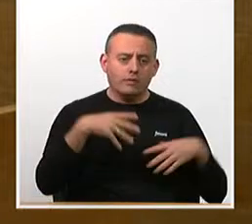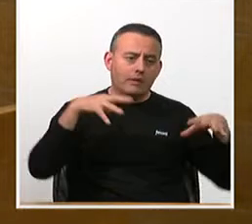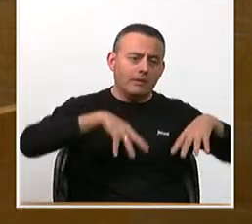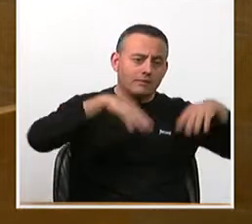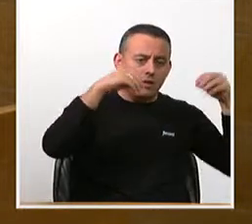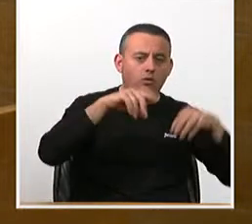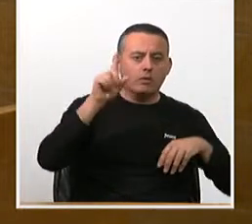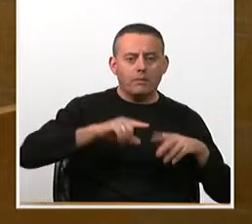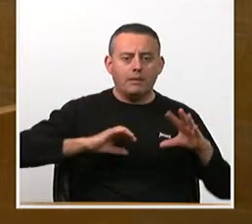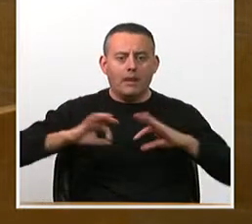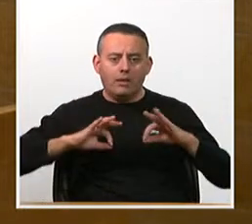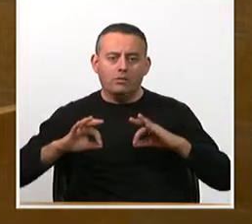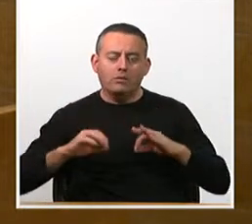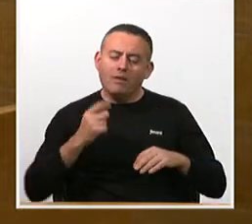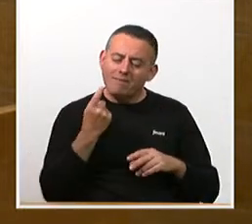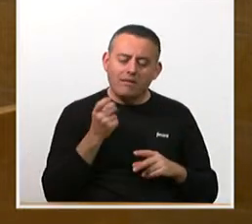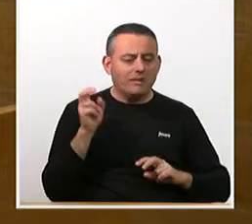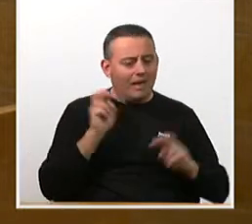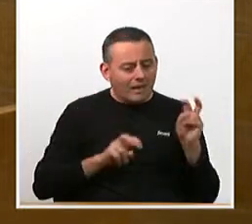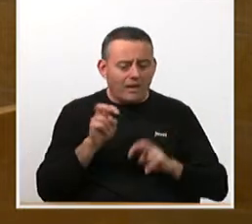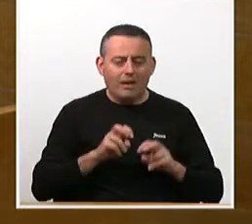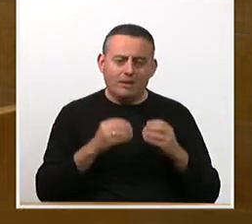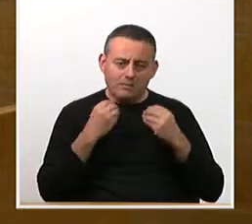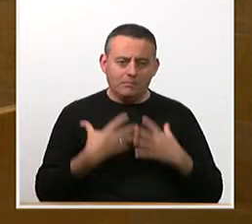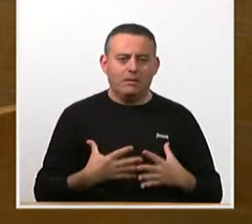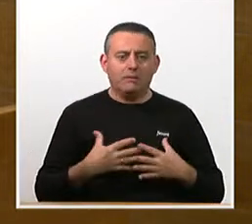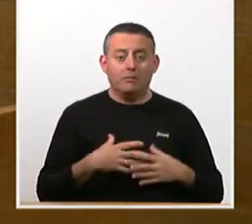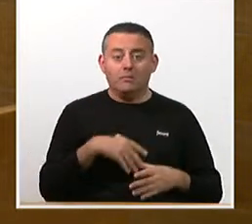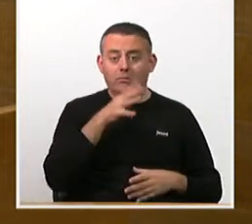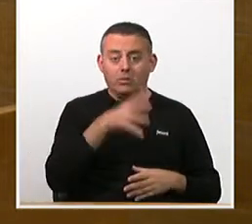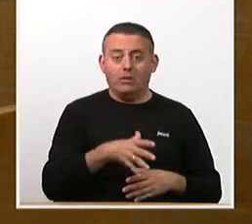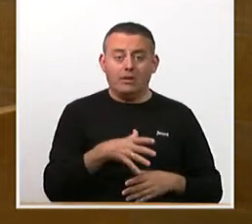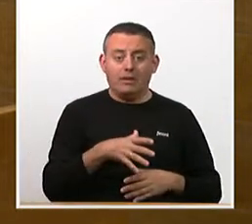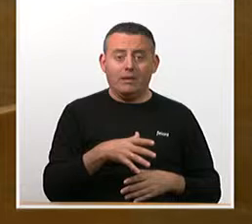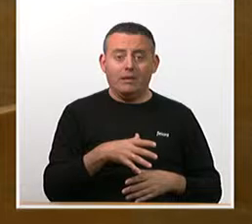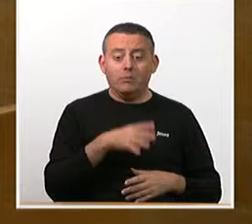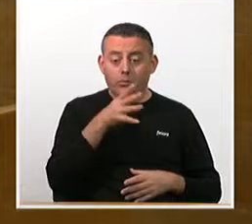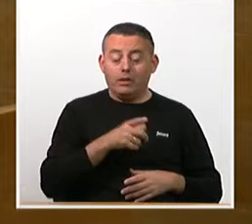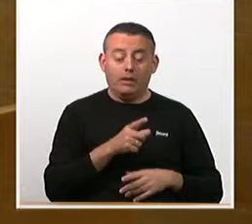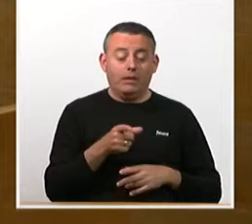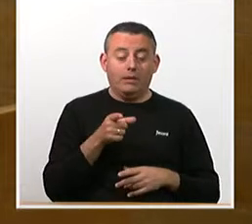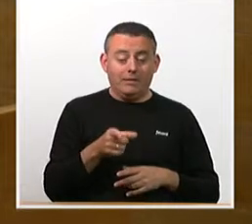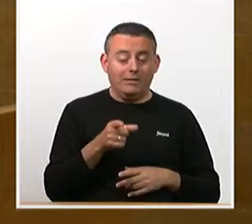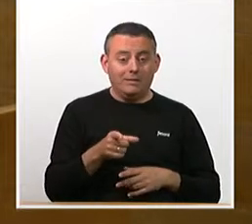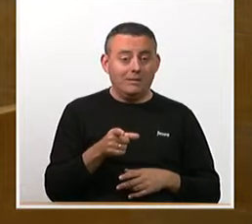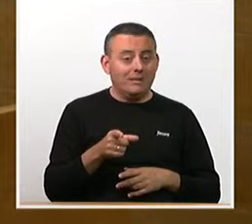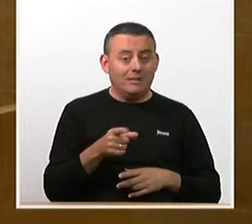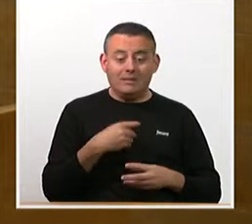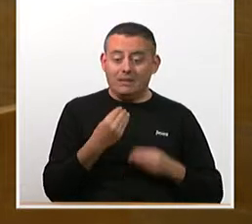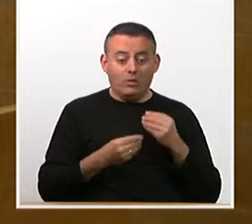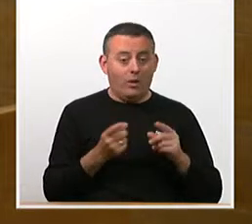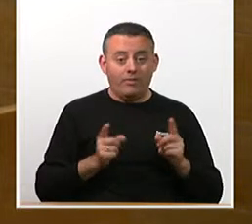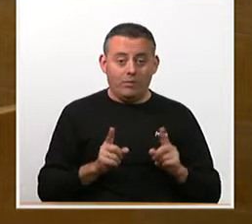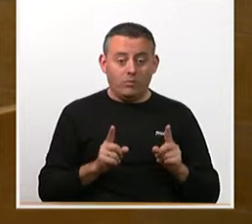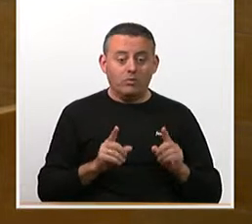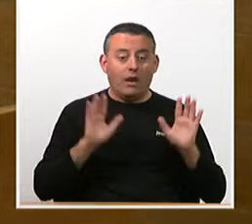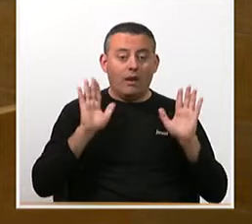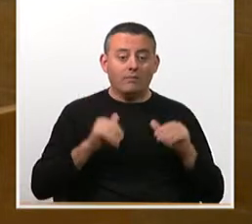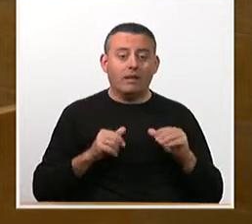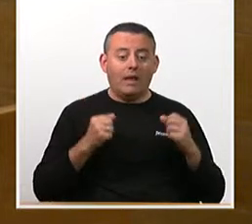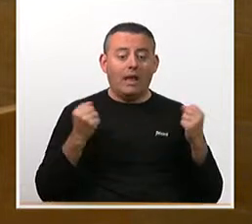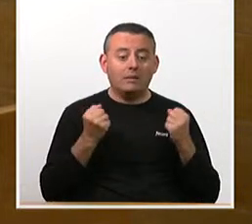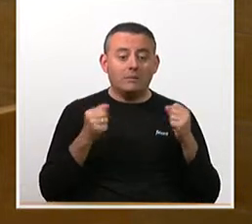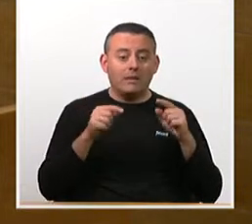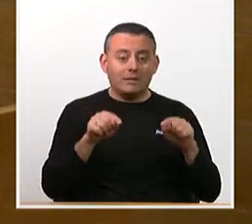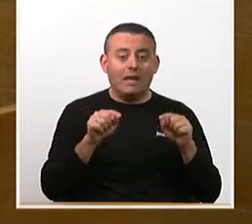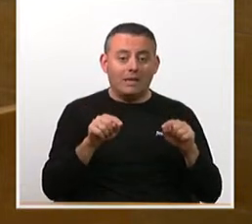teatro de de poder arreglar Por qué Porque si no vamos a tener que Cesar las actividades por riesgo